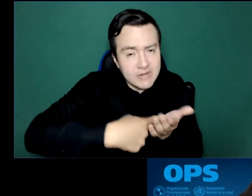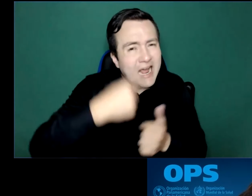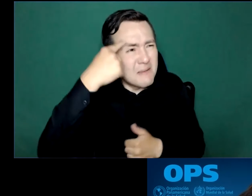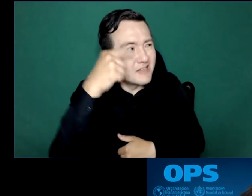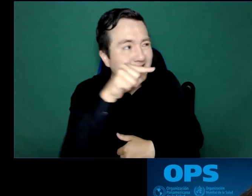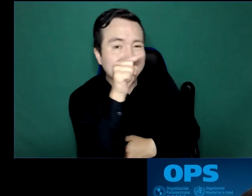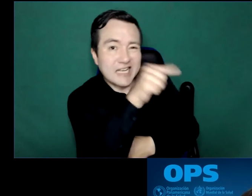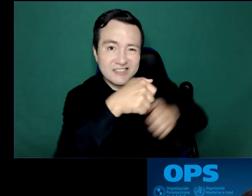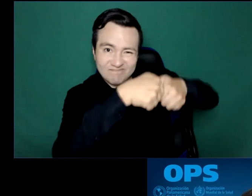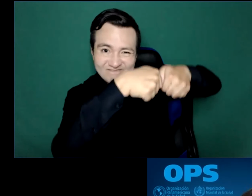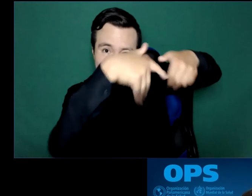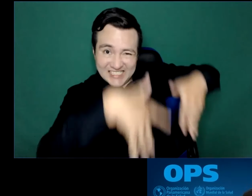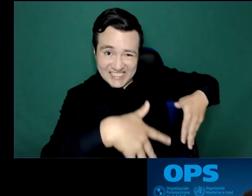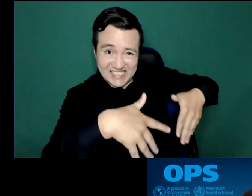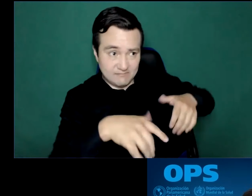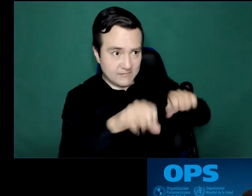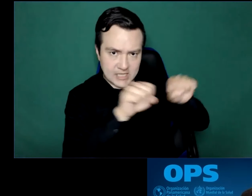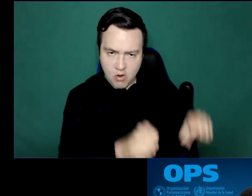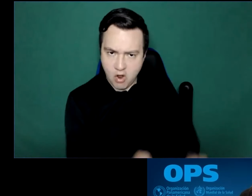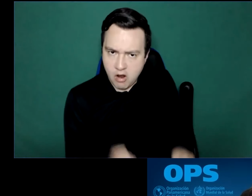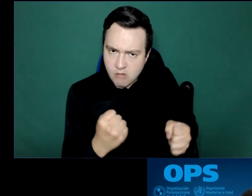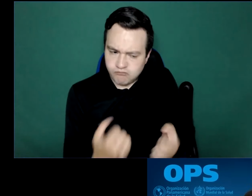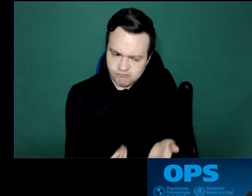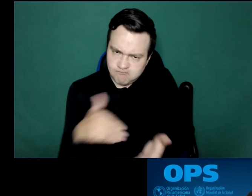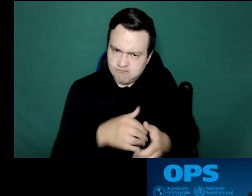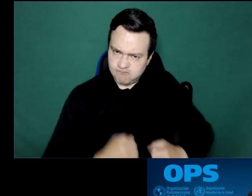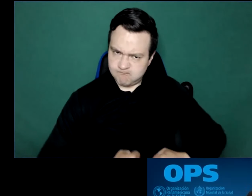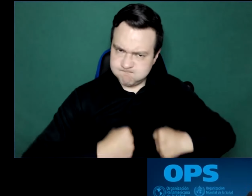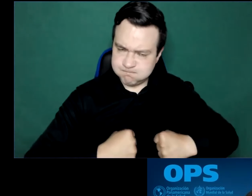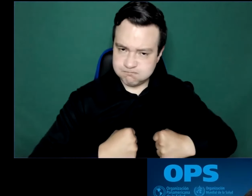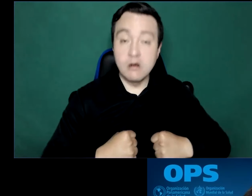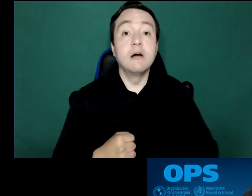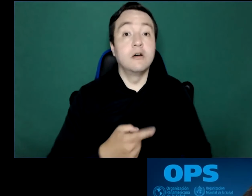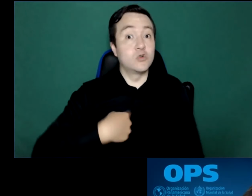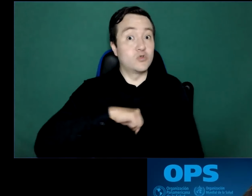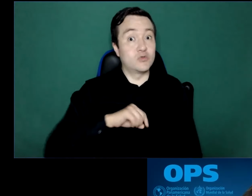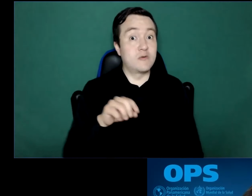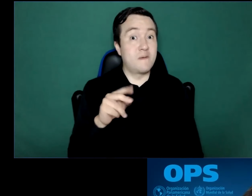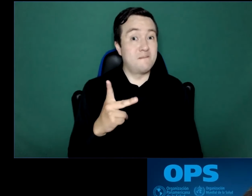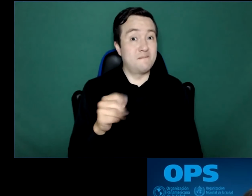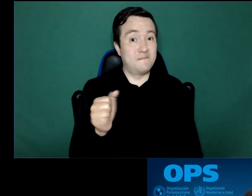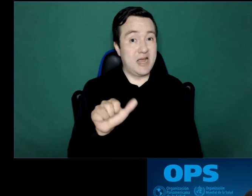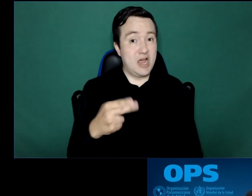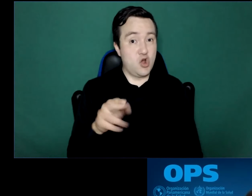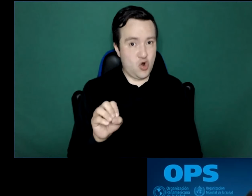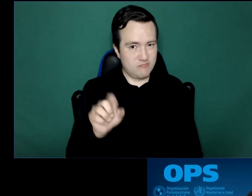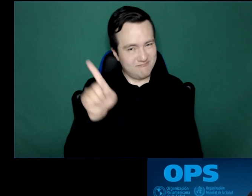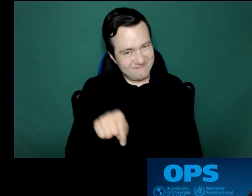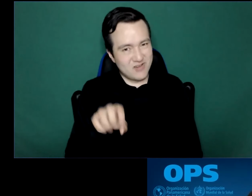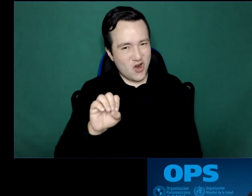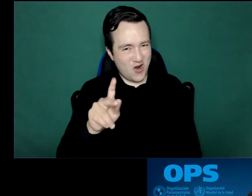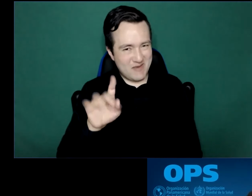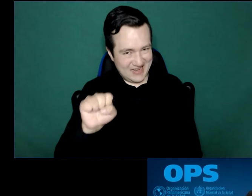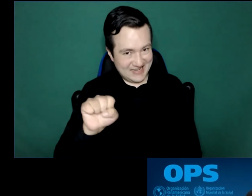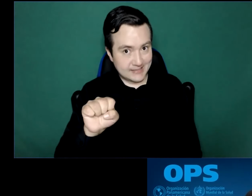La OPS está preparando en este momento un documento de políticas para los Estados miembros sobre la resiliencia de